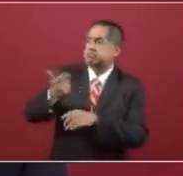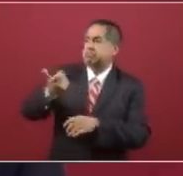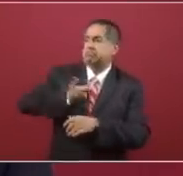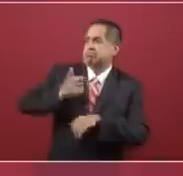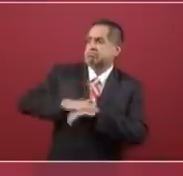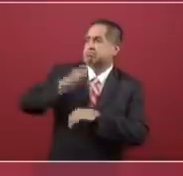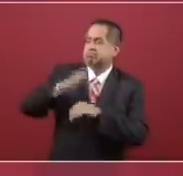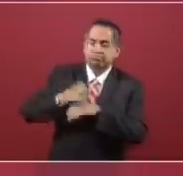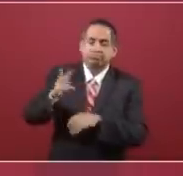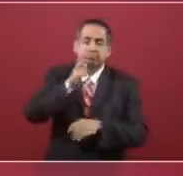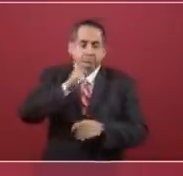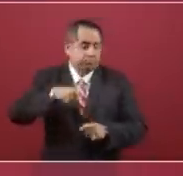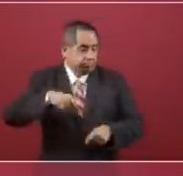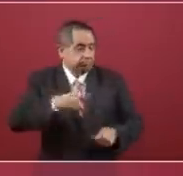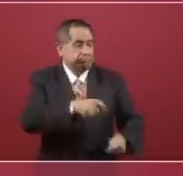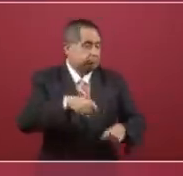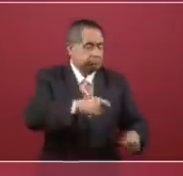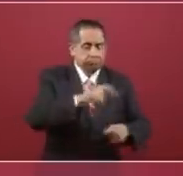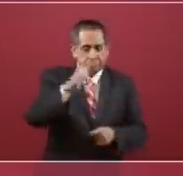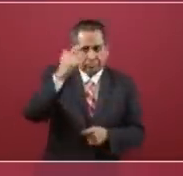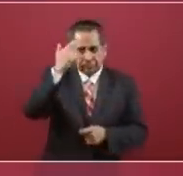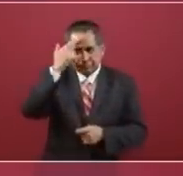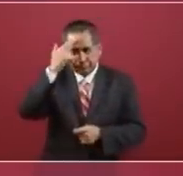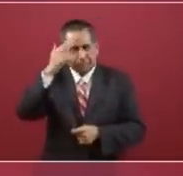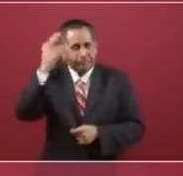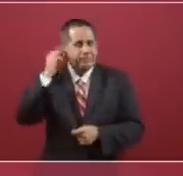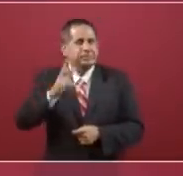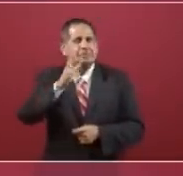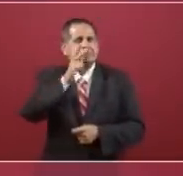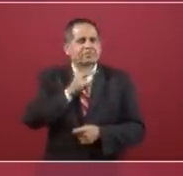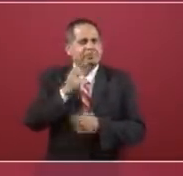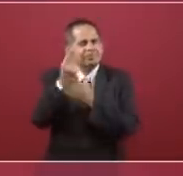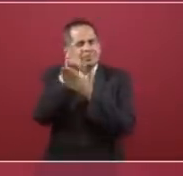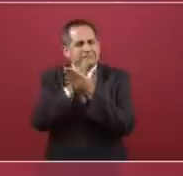¿Se acuerdan que el símbolo de Pemex es un charrito?